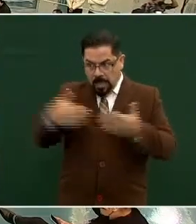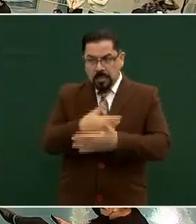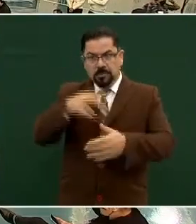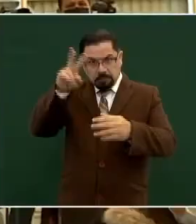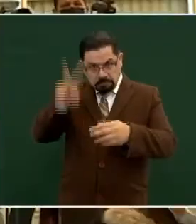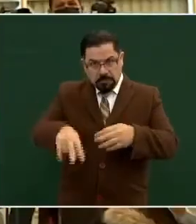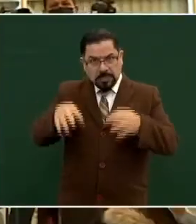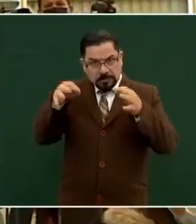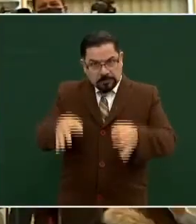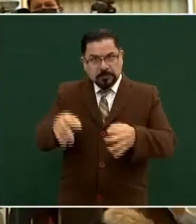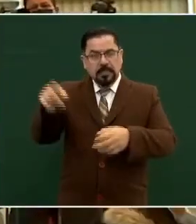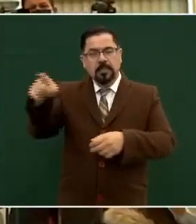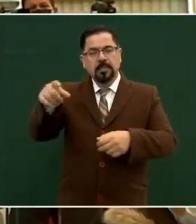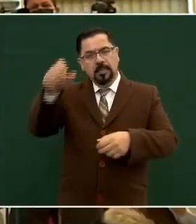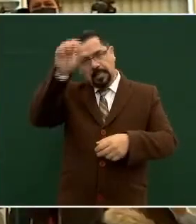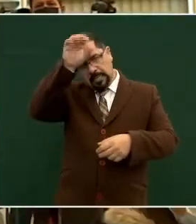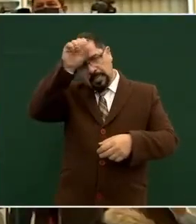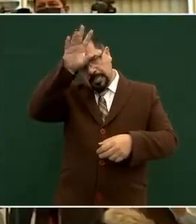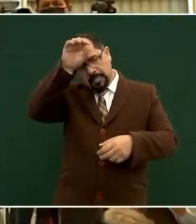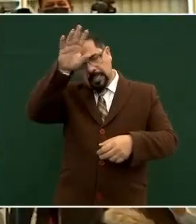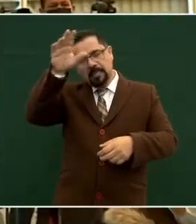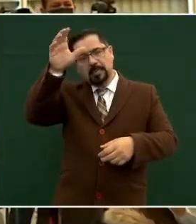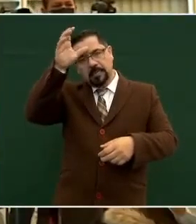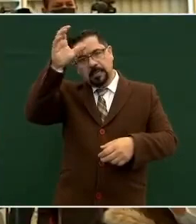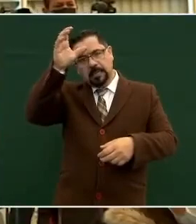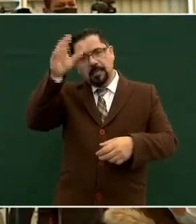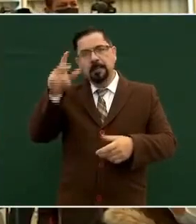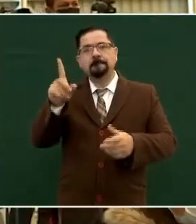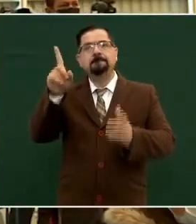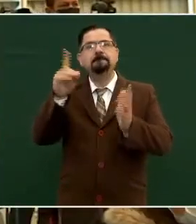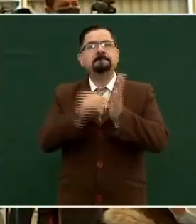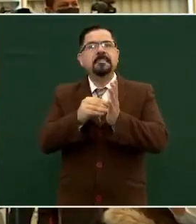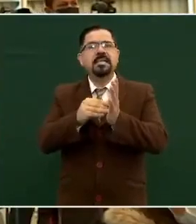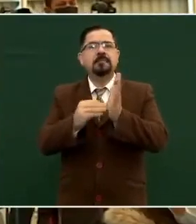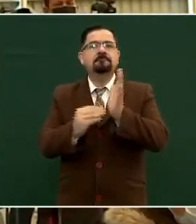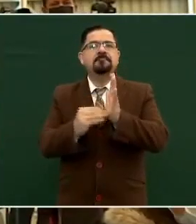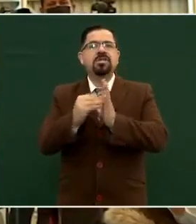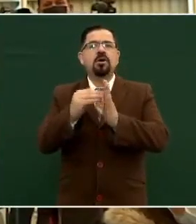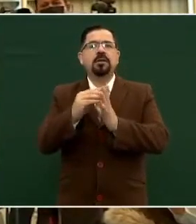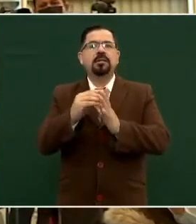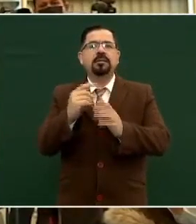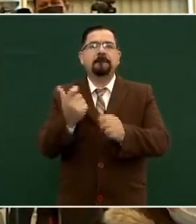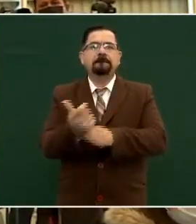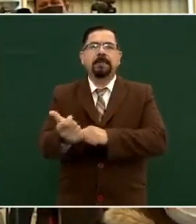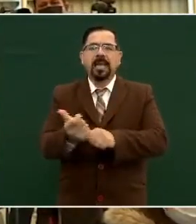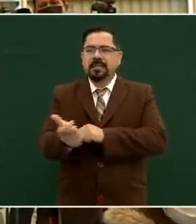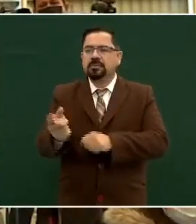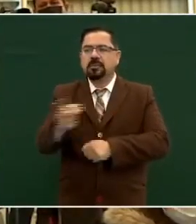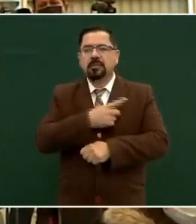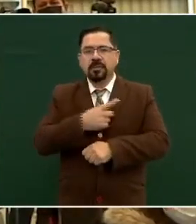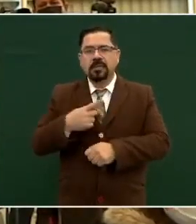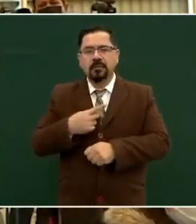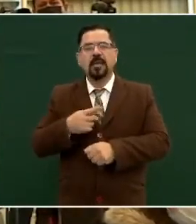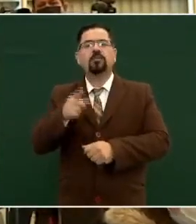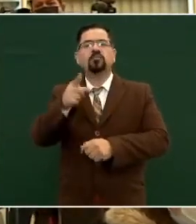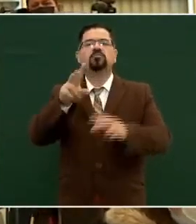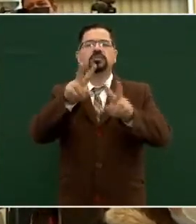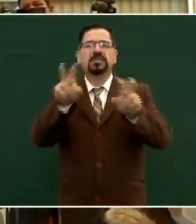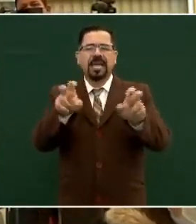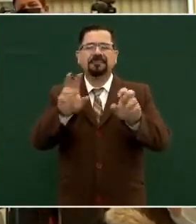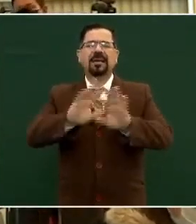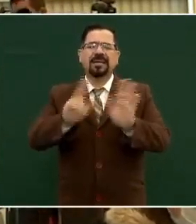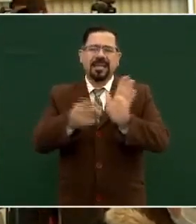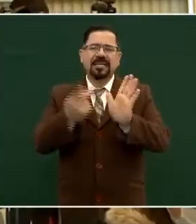recursos relacionados con este dinero, que son más de 1,000 millones de pesos. Es un tema como que ya es muy recurrente, y usted ha dado una respuesta